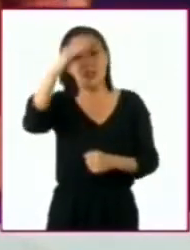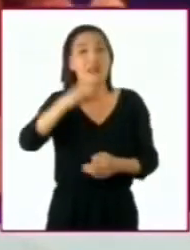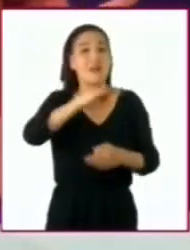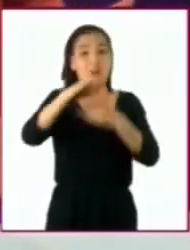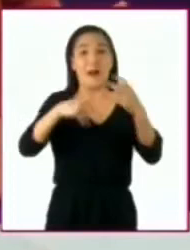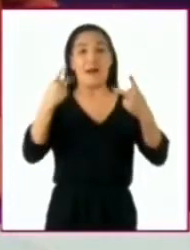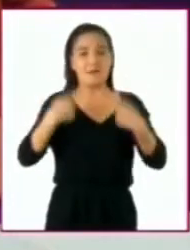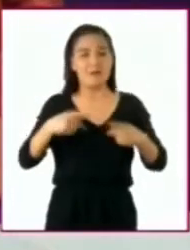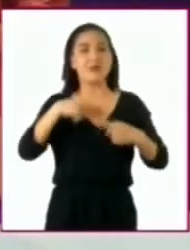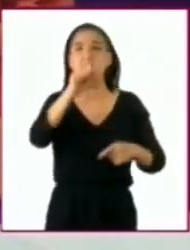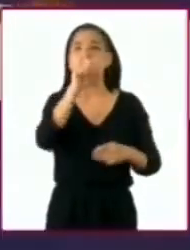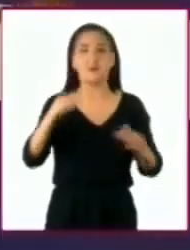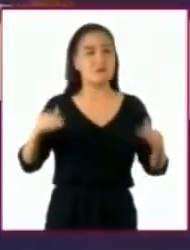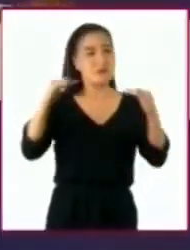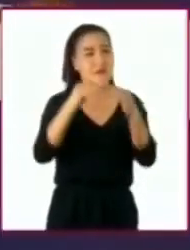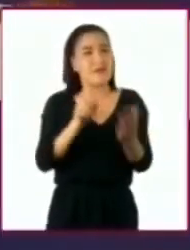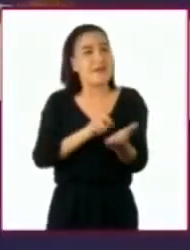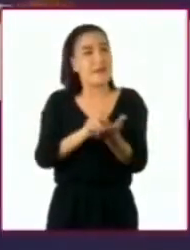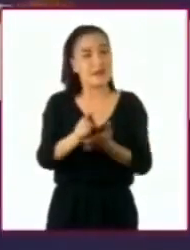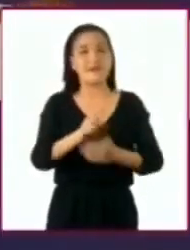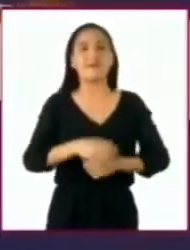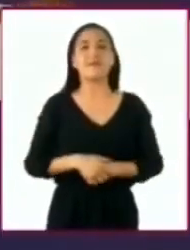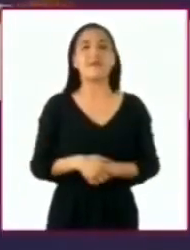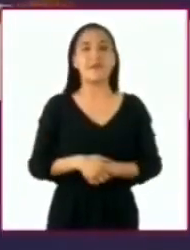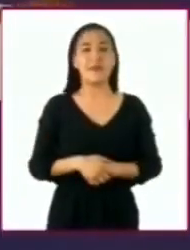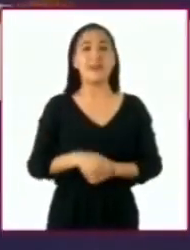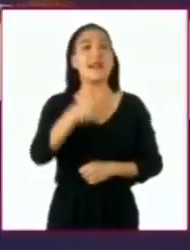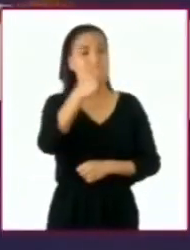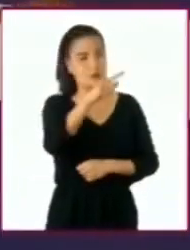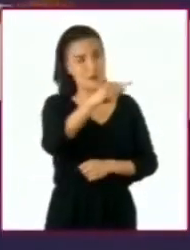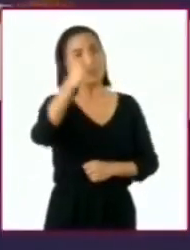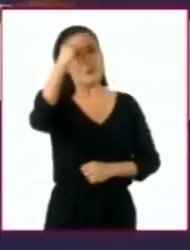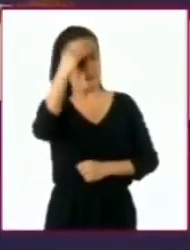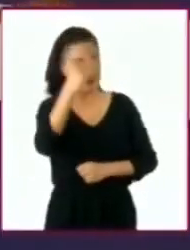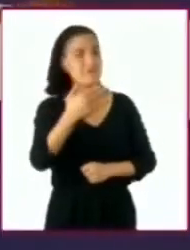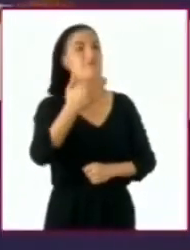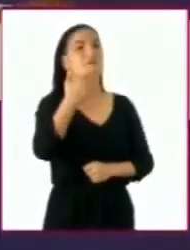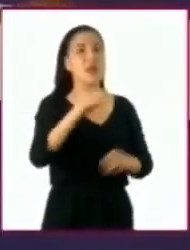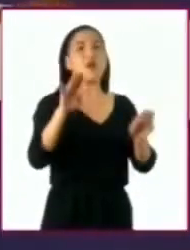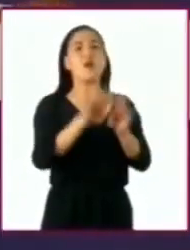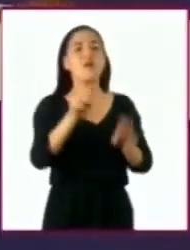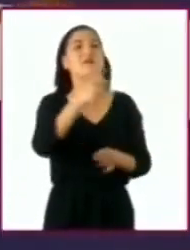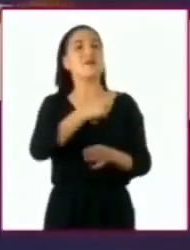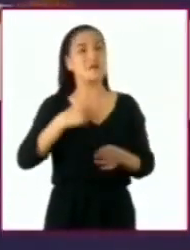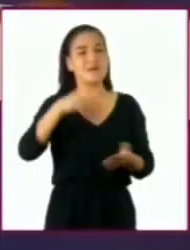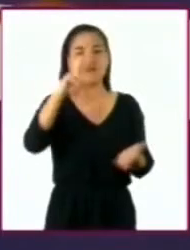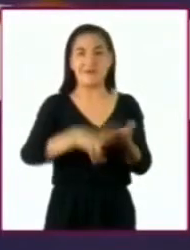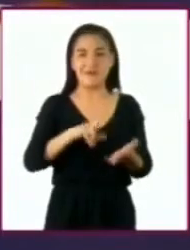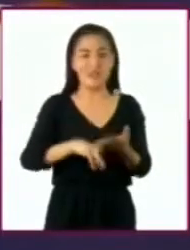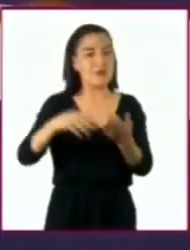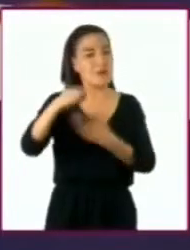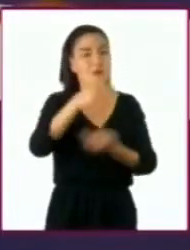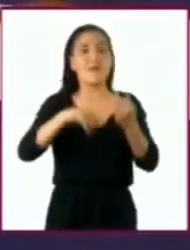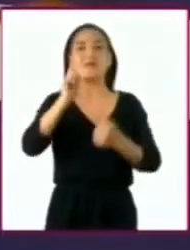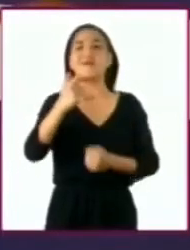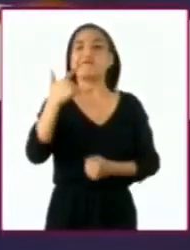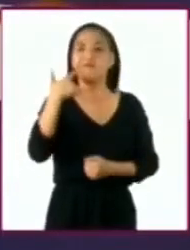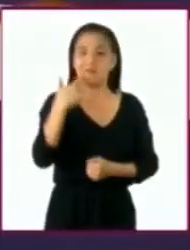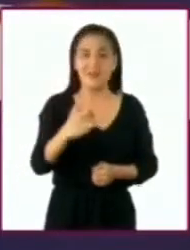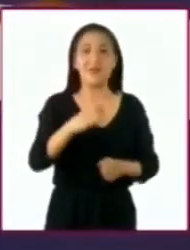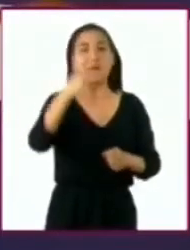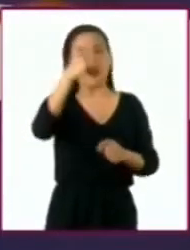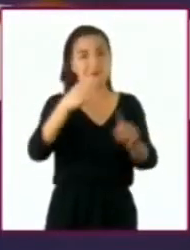en dignidad y derecho. Tu reflexión es un asunto que amerita todo nuestro esfuerzo y dedicación. Pero para